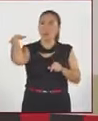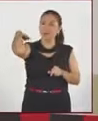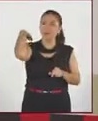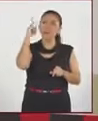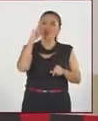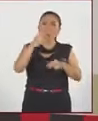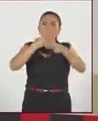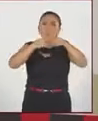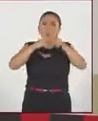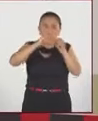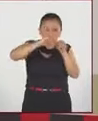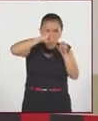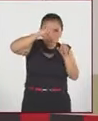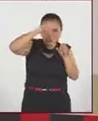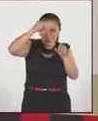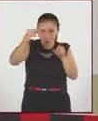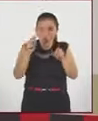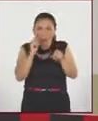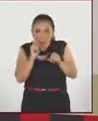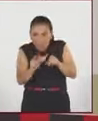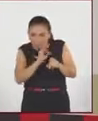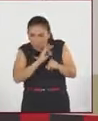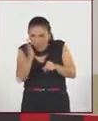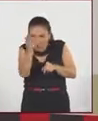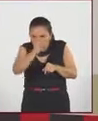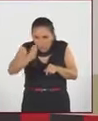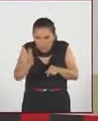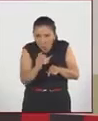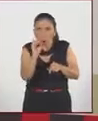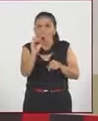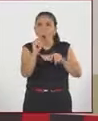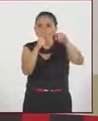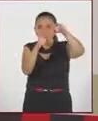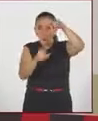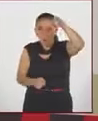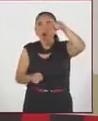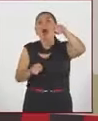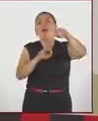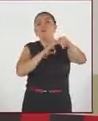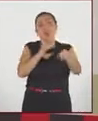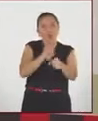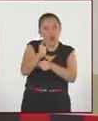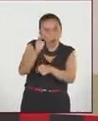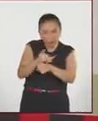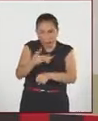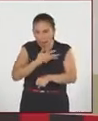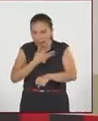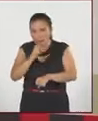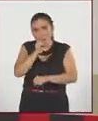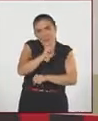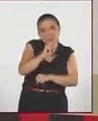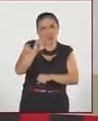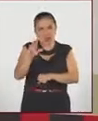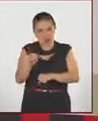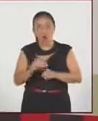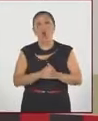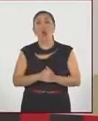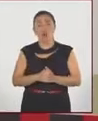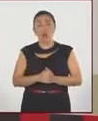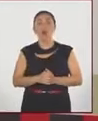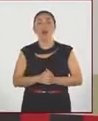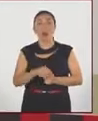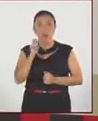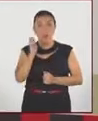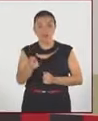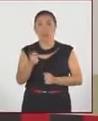ve asimétrica. Es muy sencillo de hacer y es una manera de que nosotros podamos detectar escoliosis. ¿La escoliosis es hacia un lado o hacia